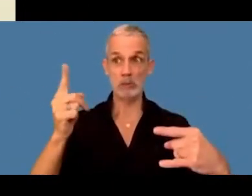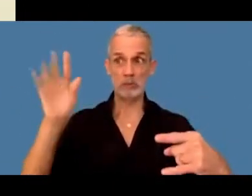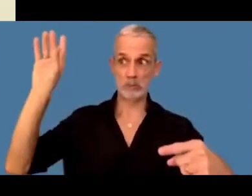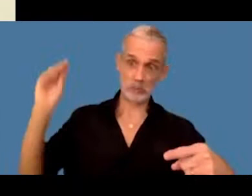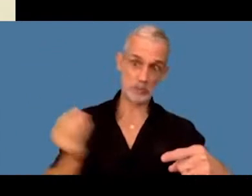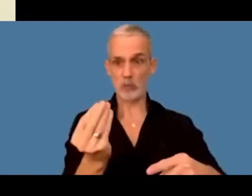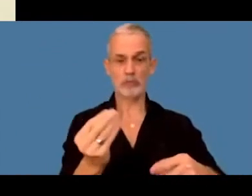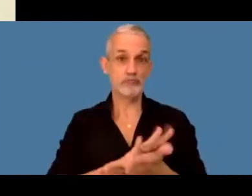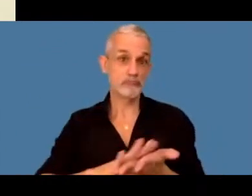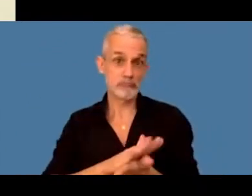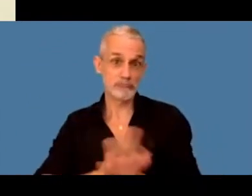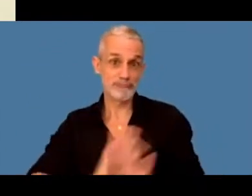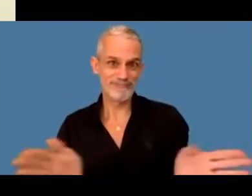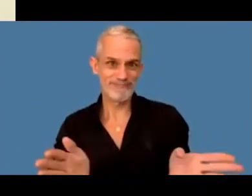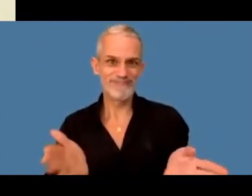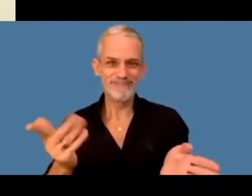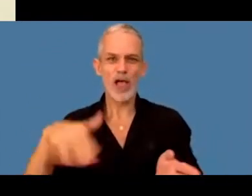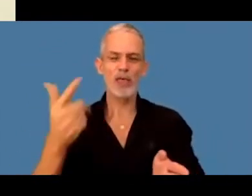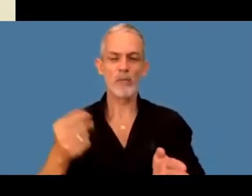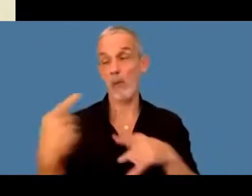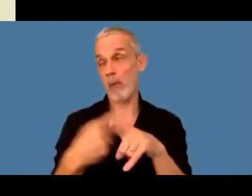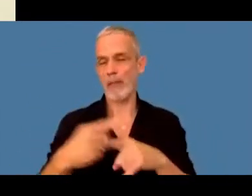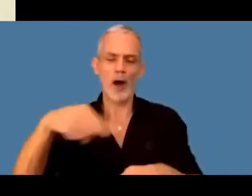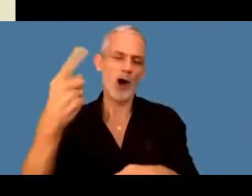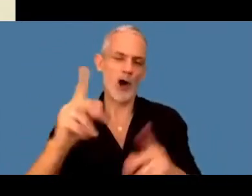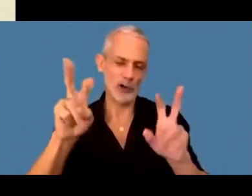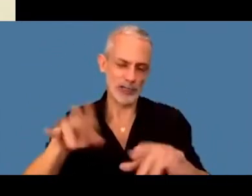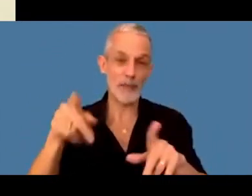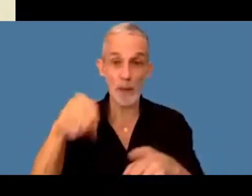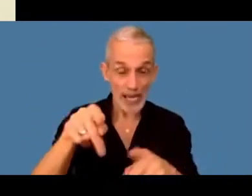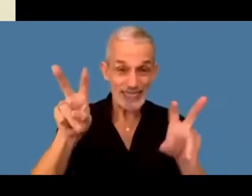resolvió. Después se volvieron a pelear por otros temas, pero ese se resolvió.